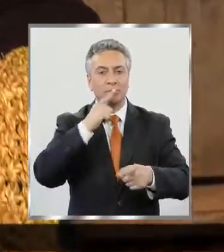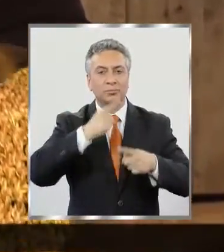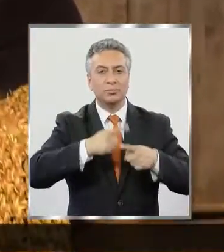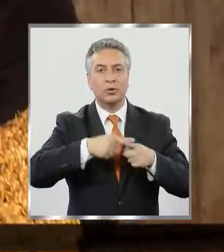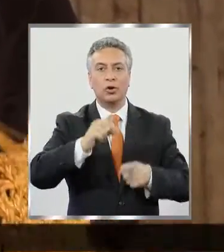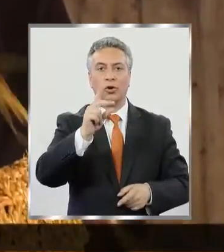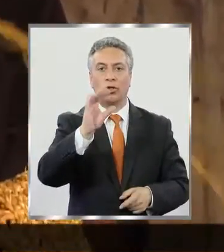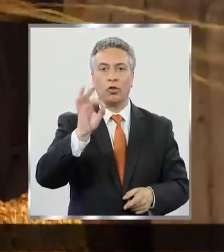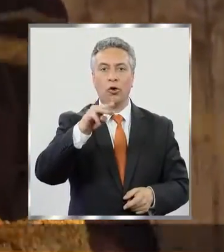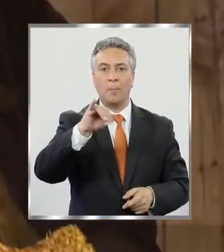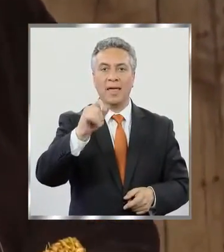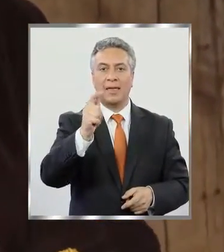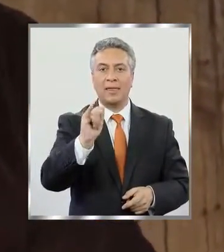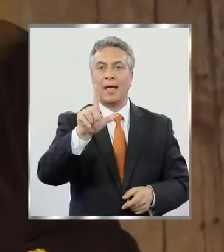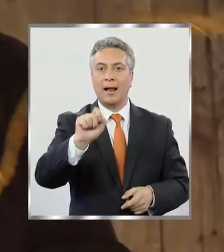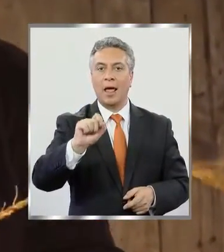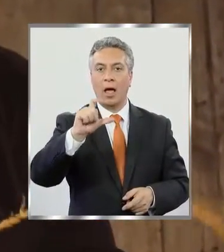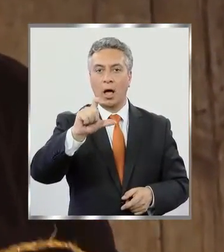Domitila Cuyul.